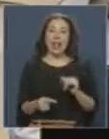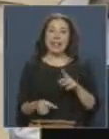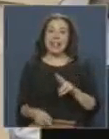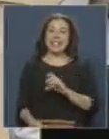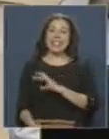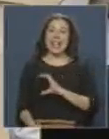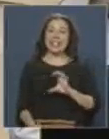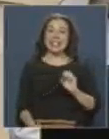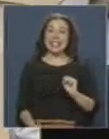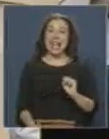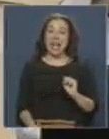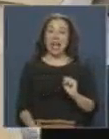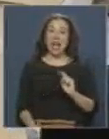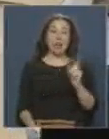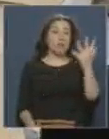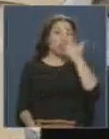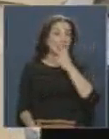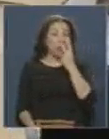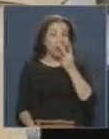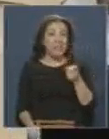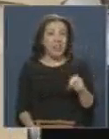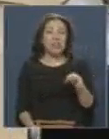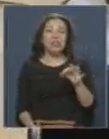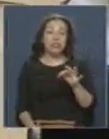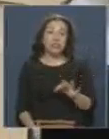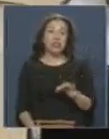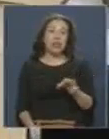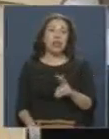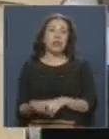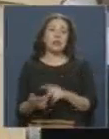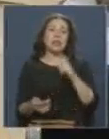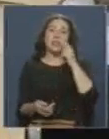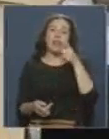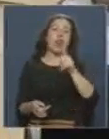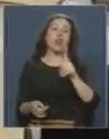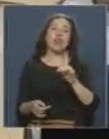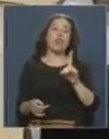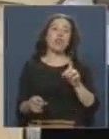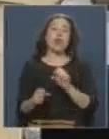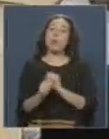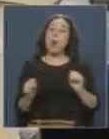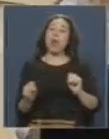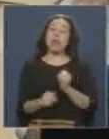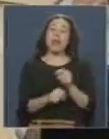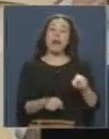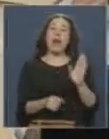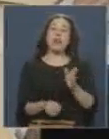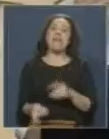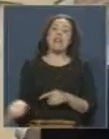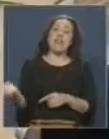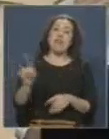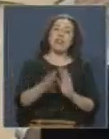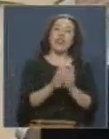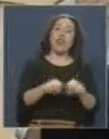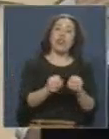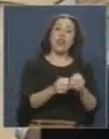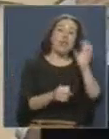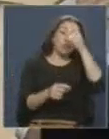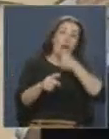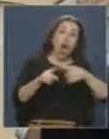aquí, con todo respeto, declárense incompetentes y restituyan el daño causado. Busquen un paso por otro lado y dejen en paz a